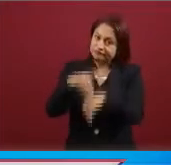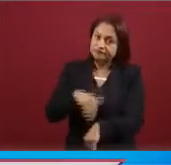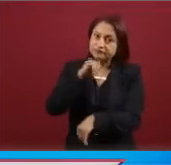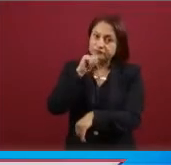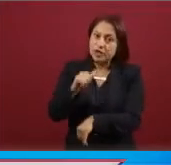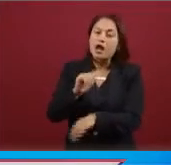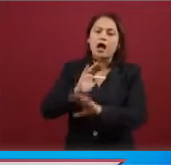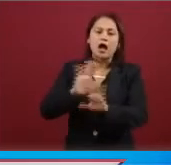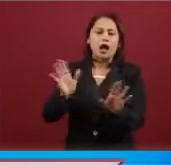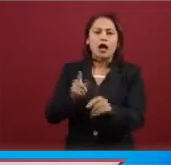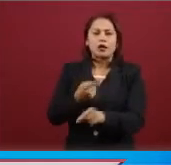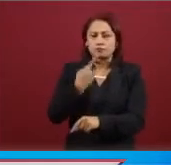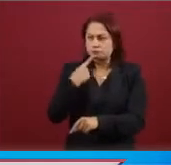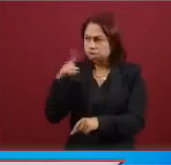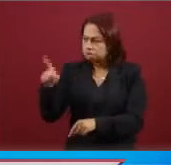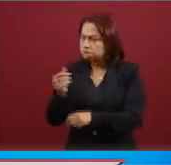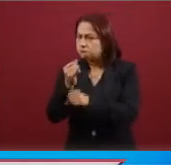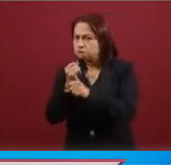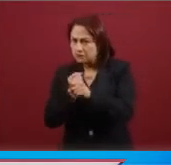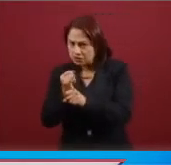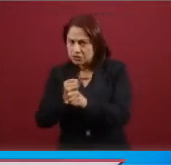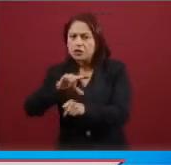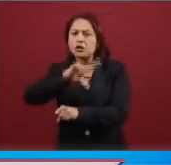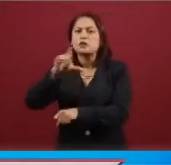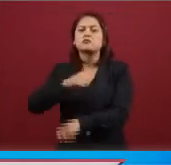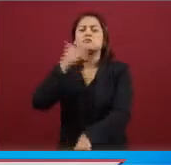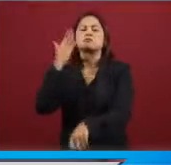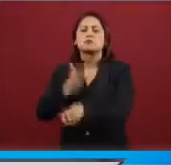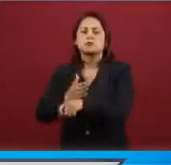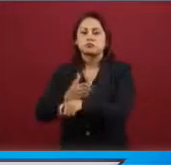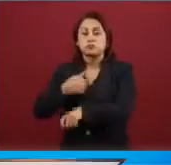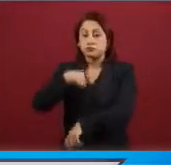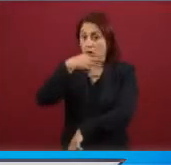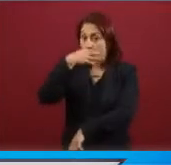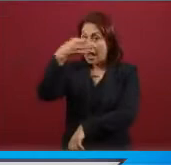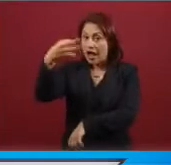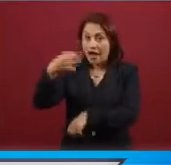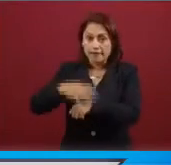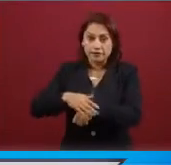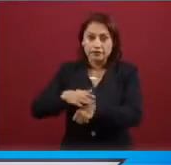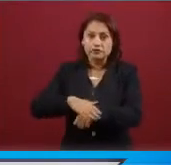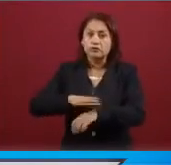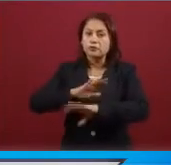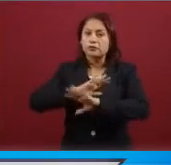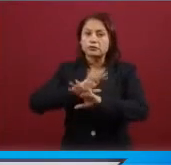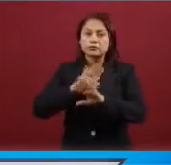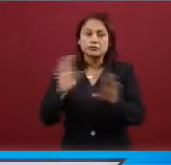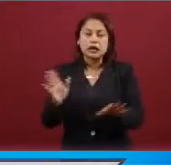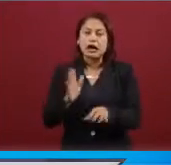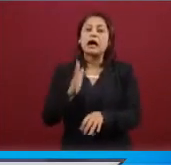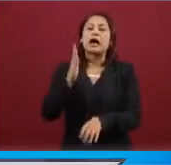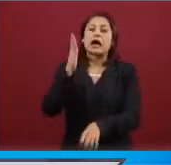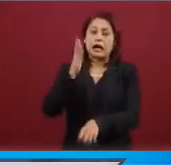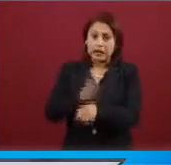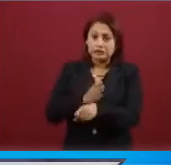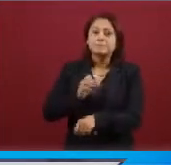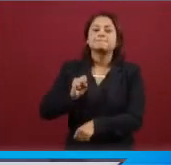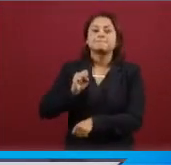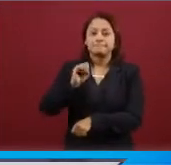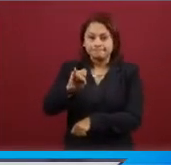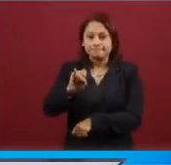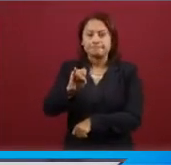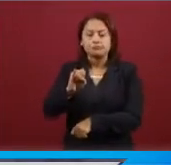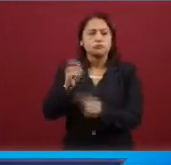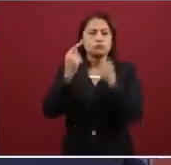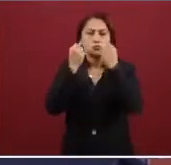habrá impunidad para nadie. Es un cambio total el de este gobierno. No se tolera la corrupción. Para no hacer juicios sumarios hay que esperar el resultado